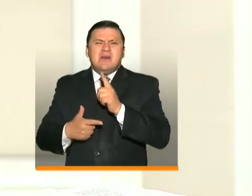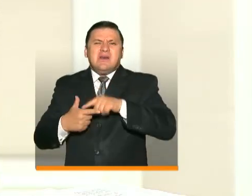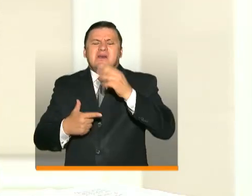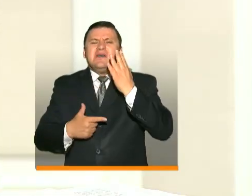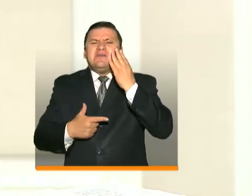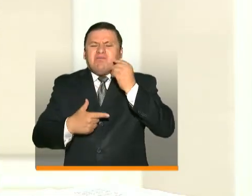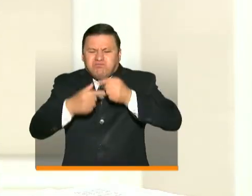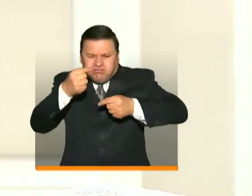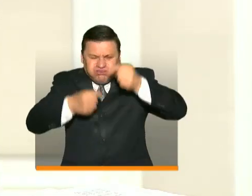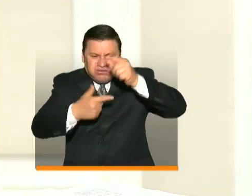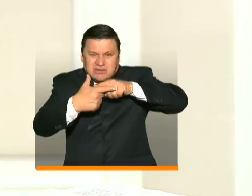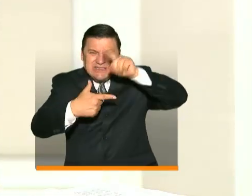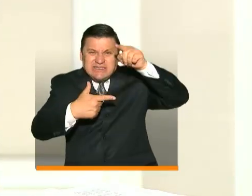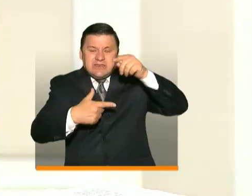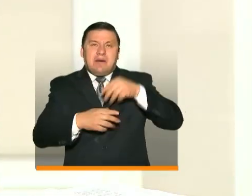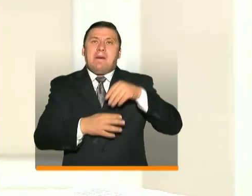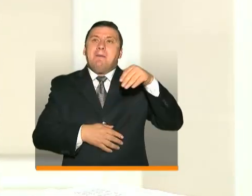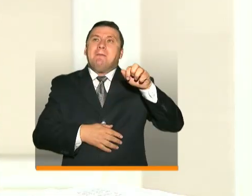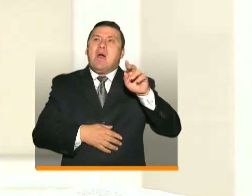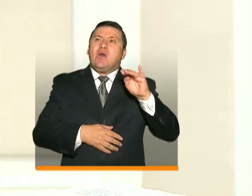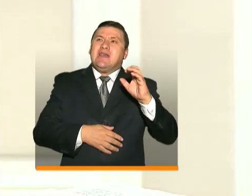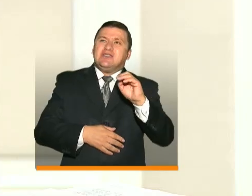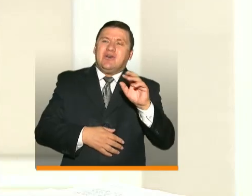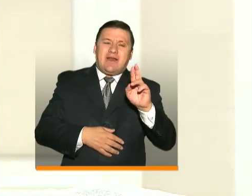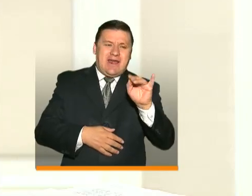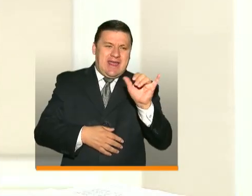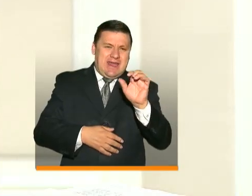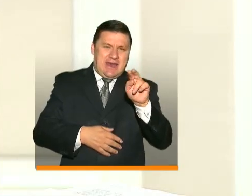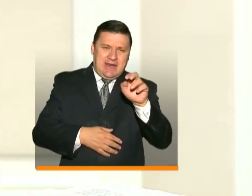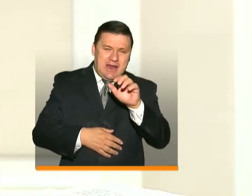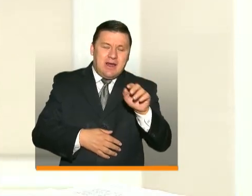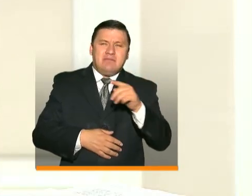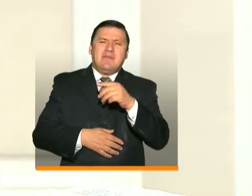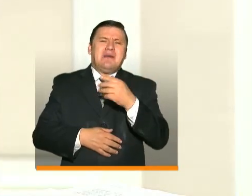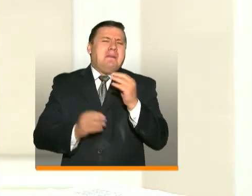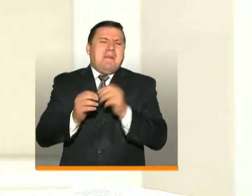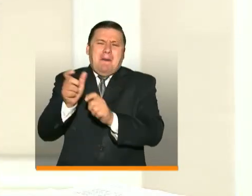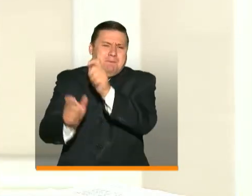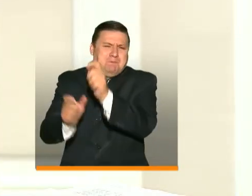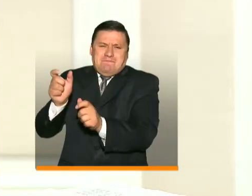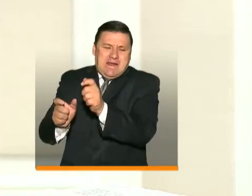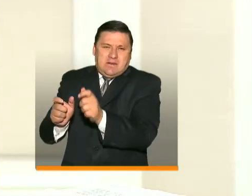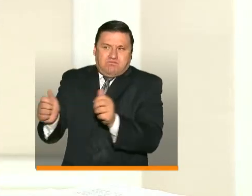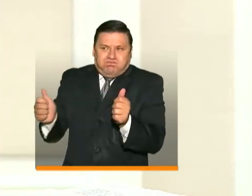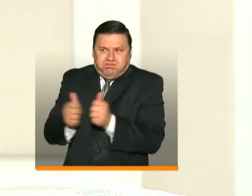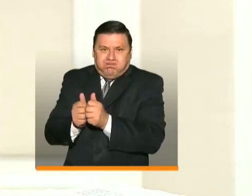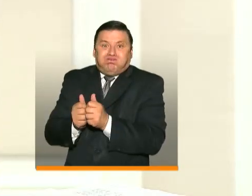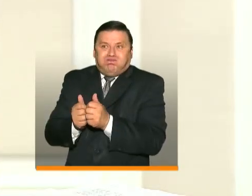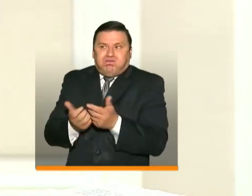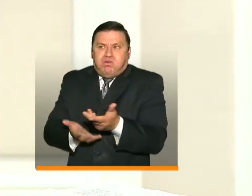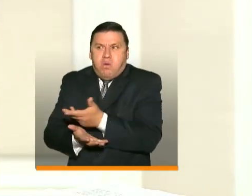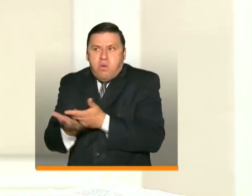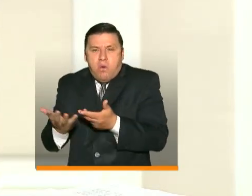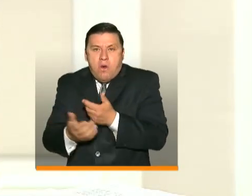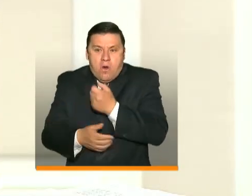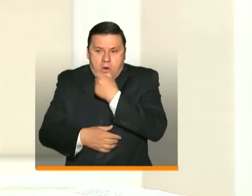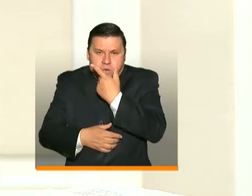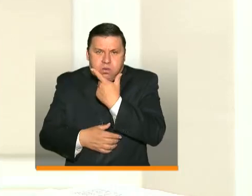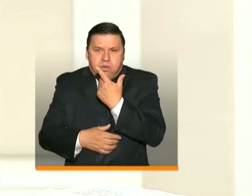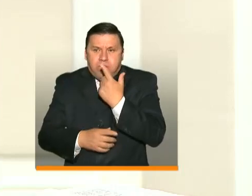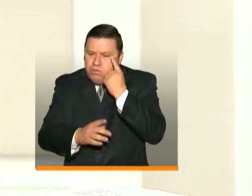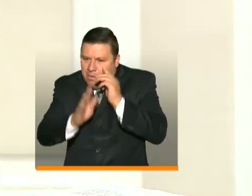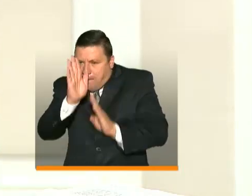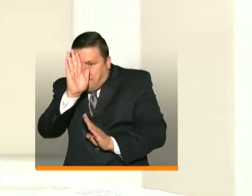economistas colombianos como Mauricio Reina, Marcela Eslava, varios más. Pues ahí vamos a ver nosotros esta apuesta también por